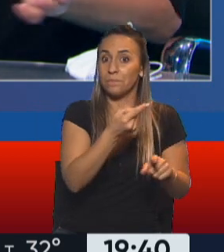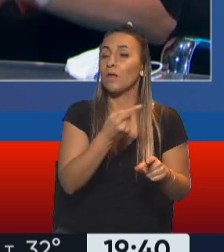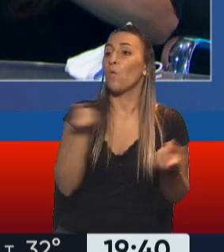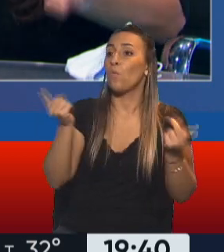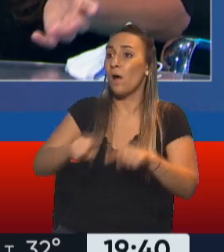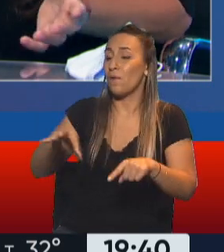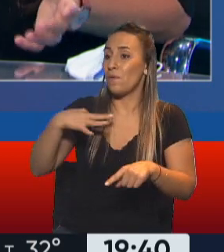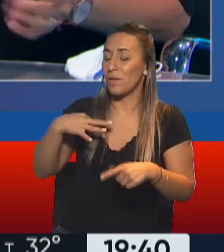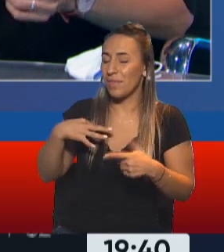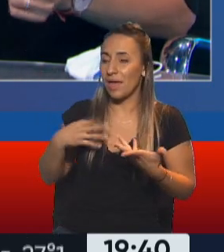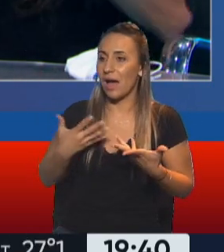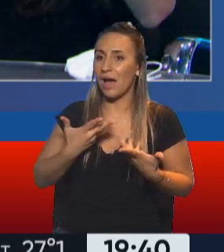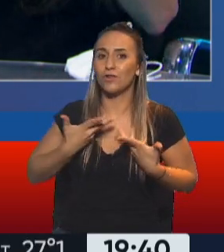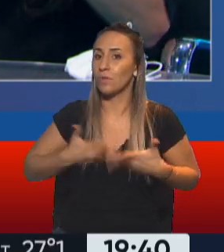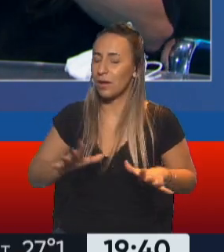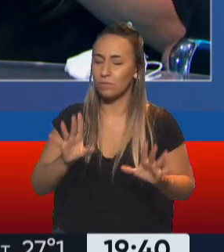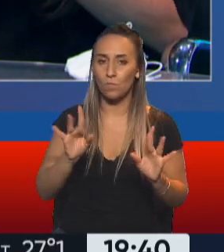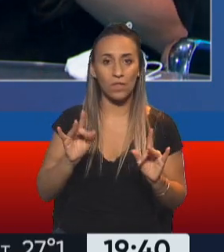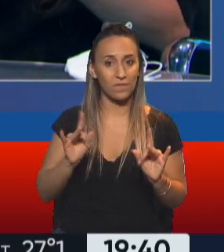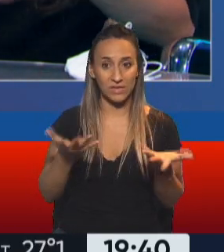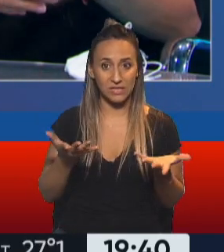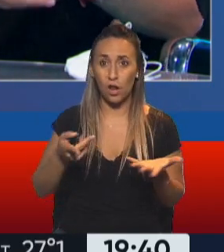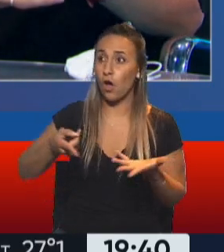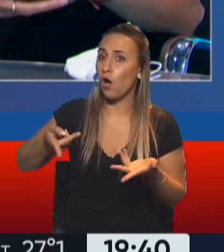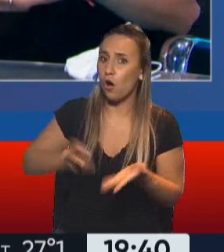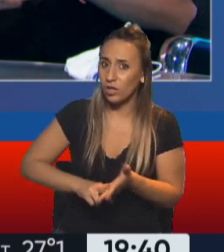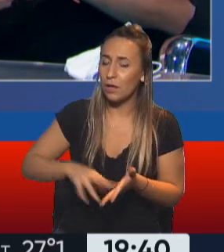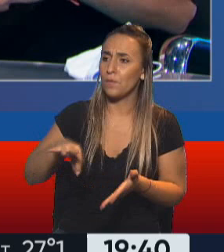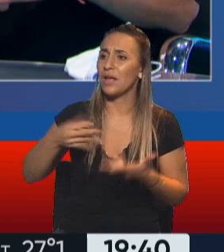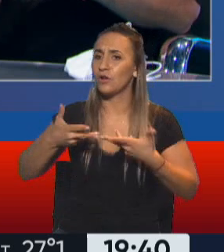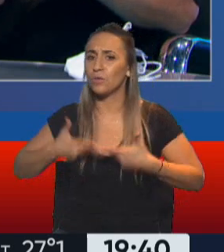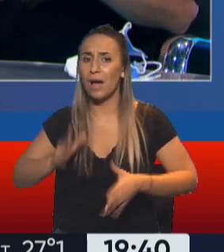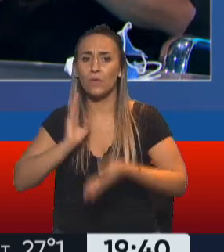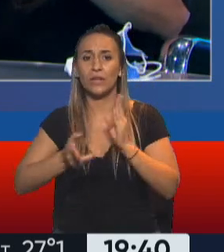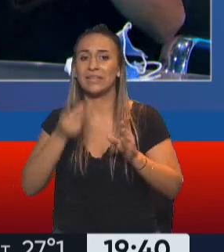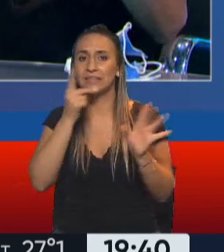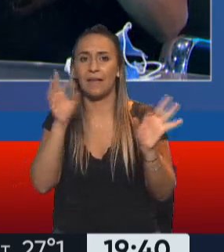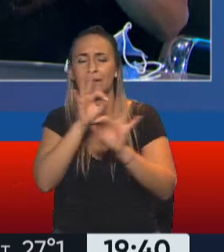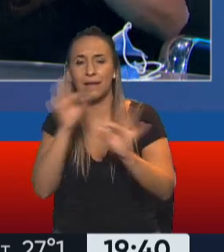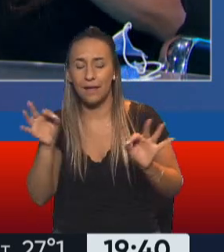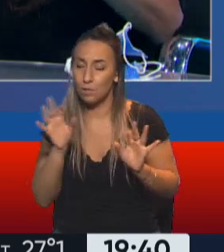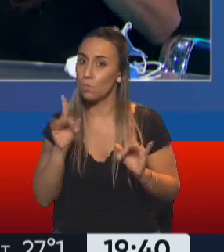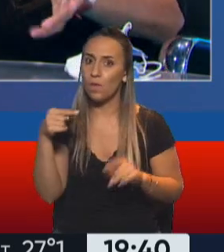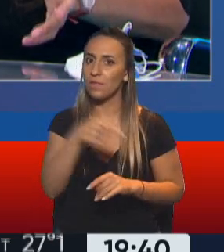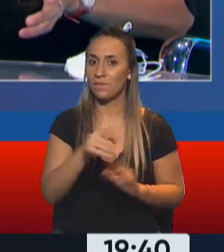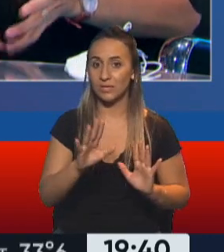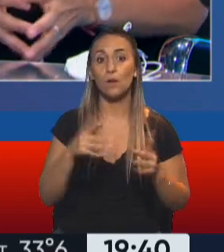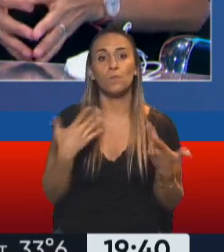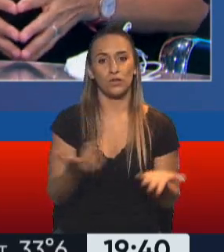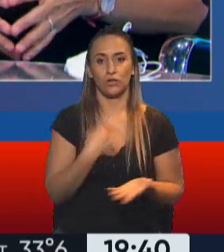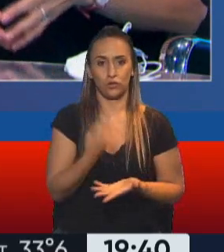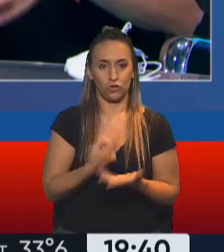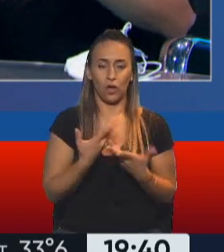construir una vida libre de violencias, vuelven nuevamente. Entonces ahí hay una política, de asistencia